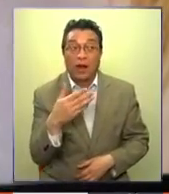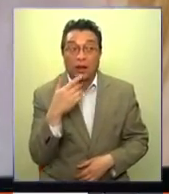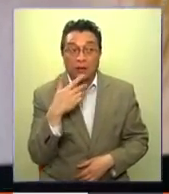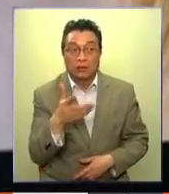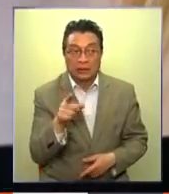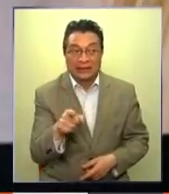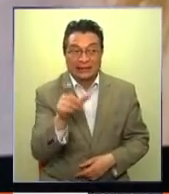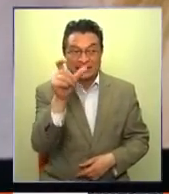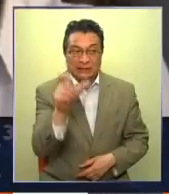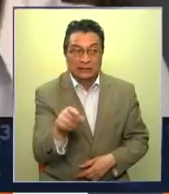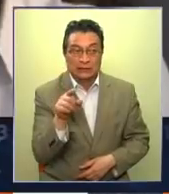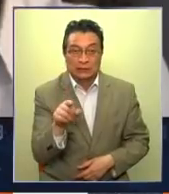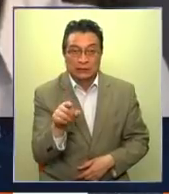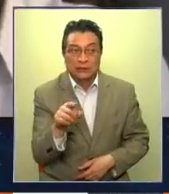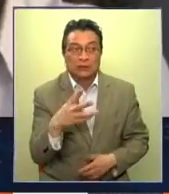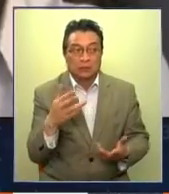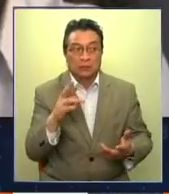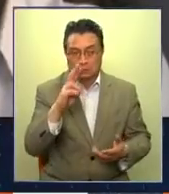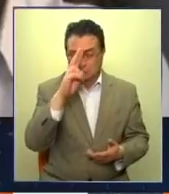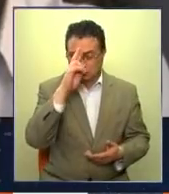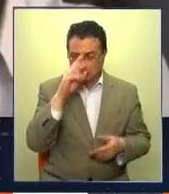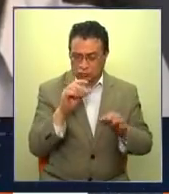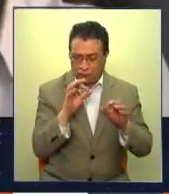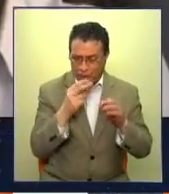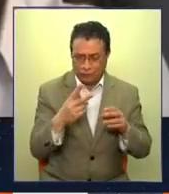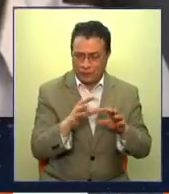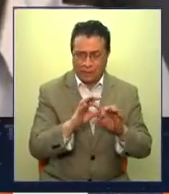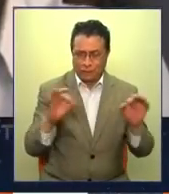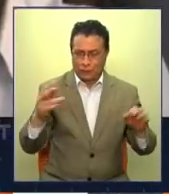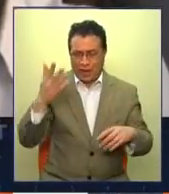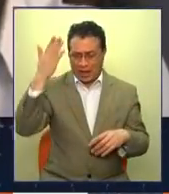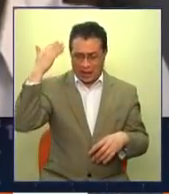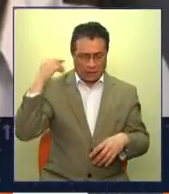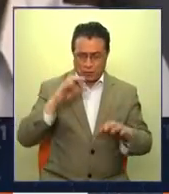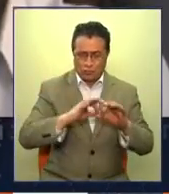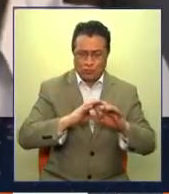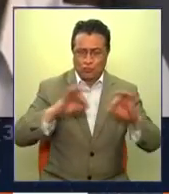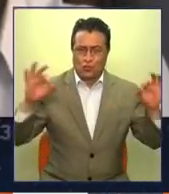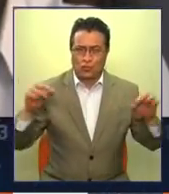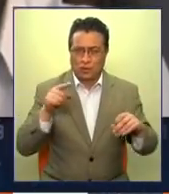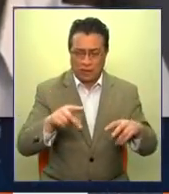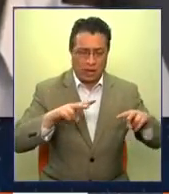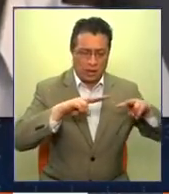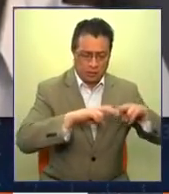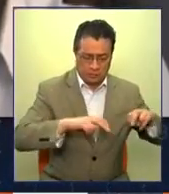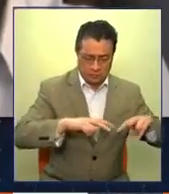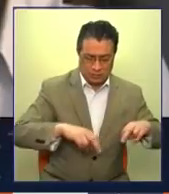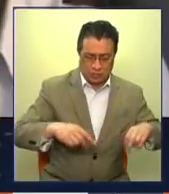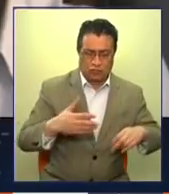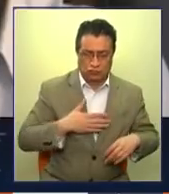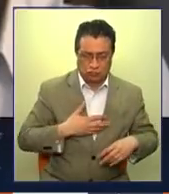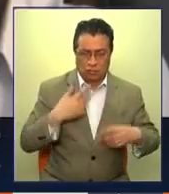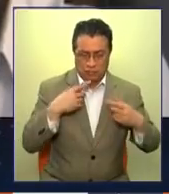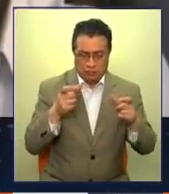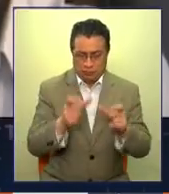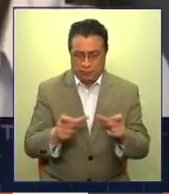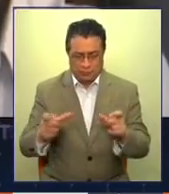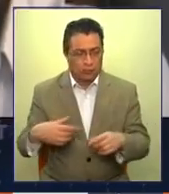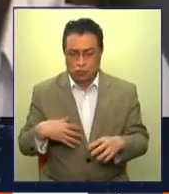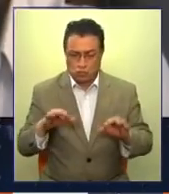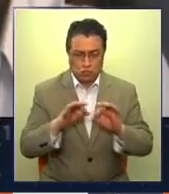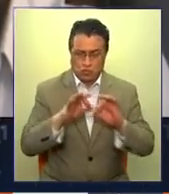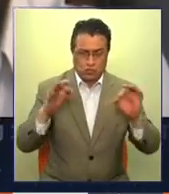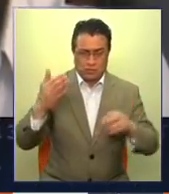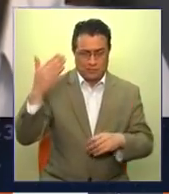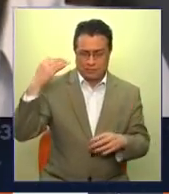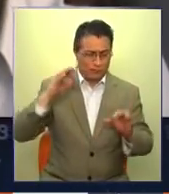algo que no se veía anteriormente en las investigaciones que me correspondió ver. En otra